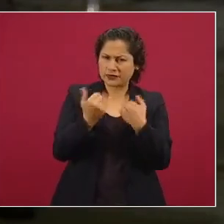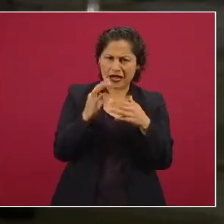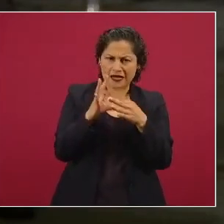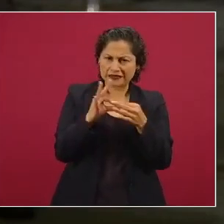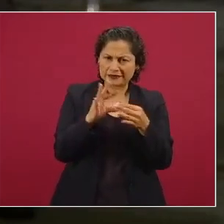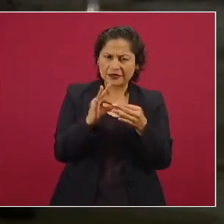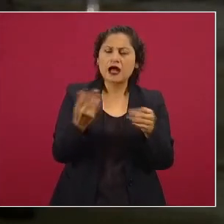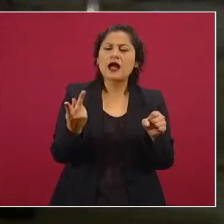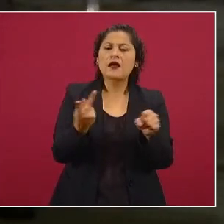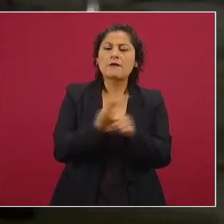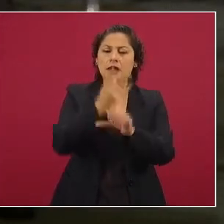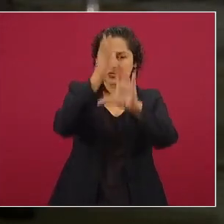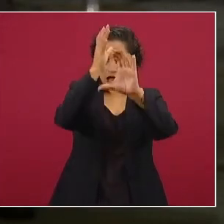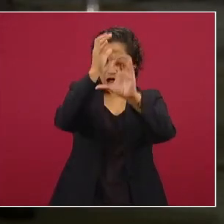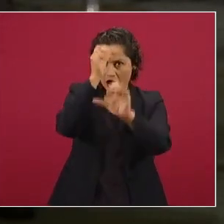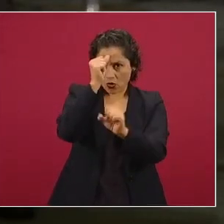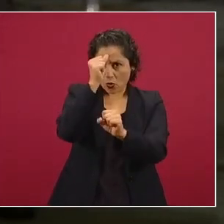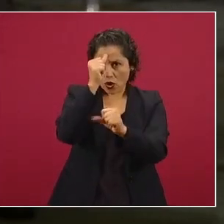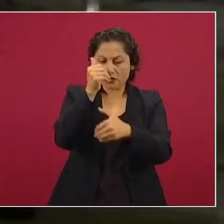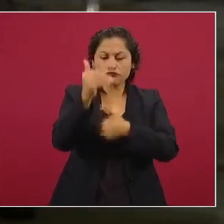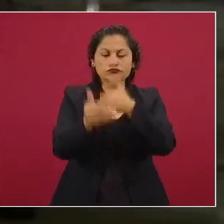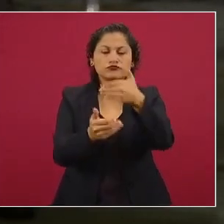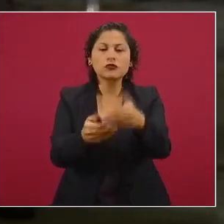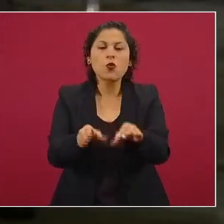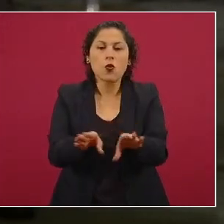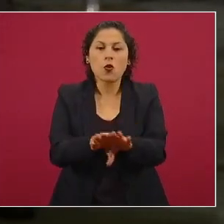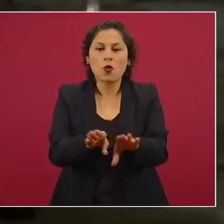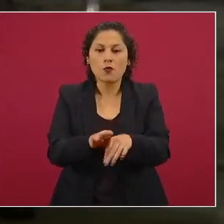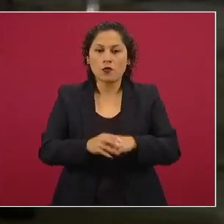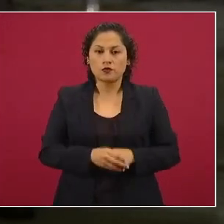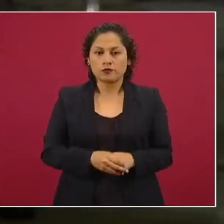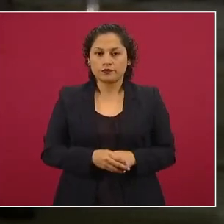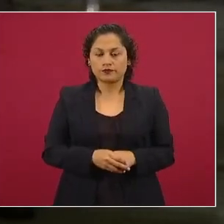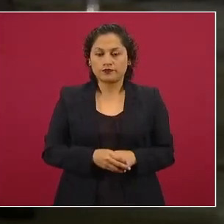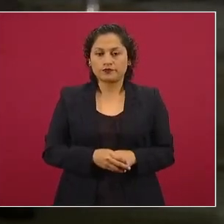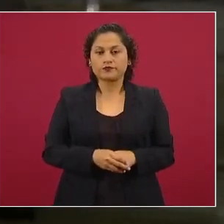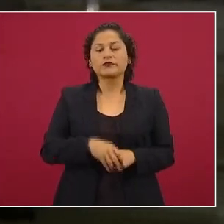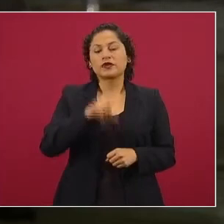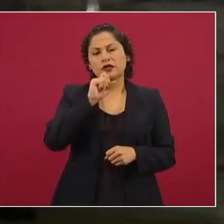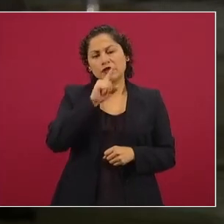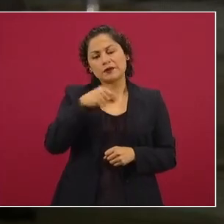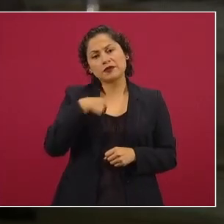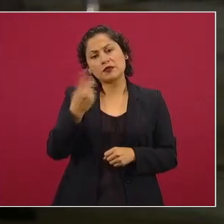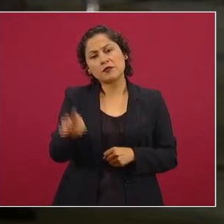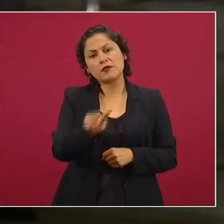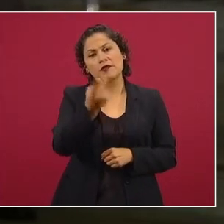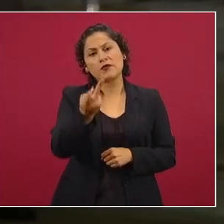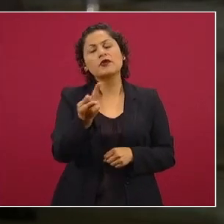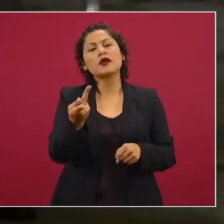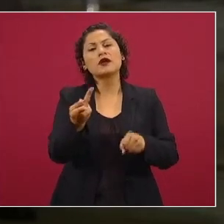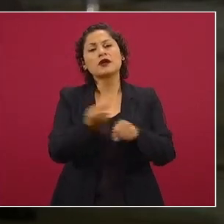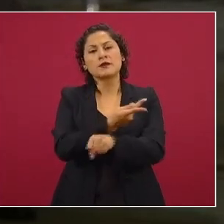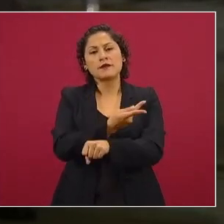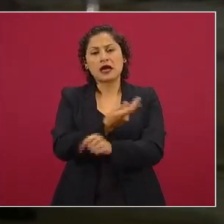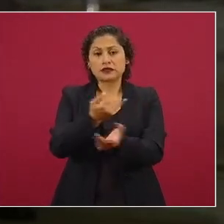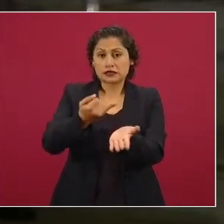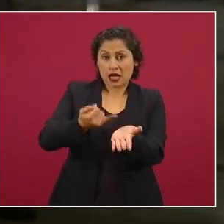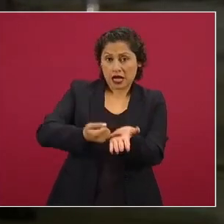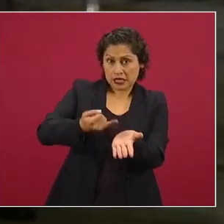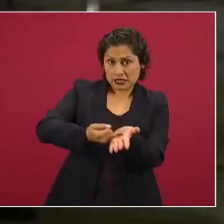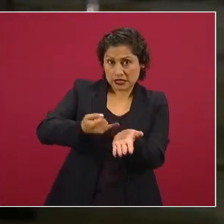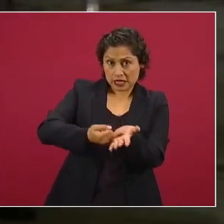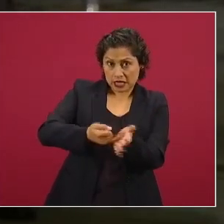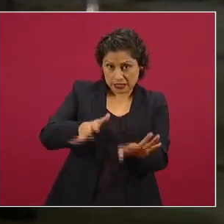lo que se está adelantando y si se van a ajustar las tasas de